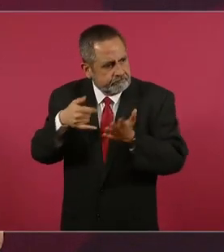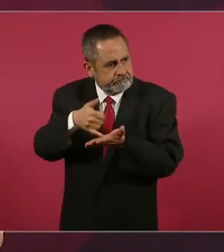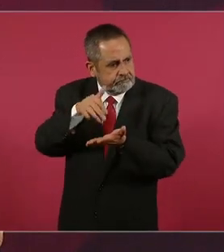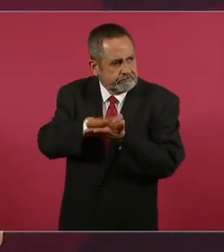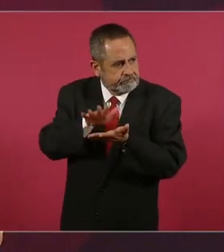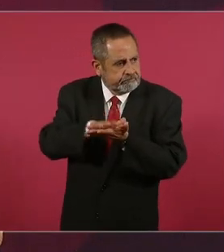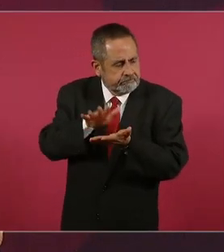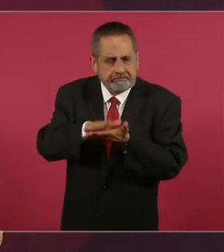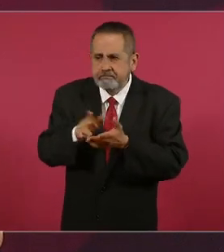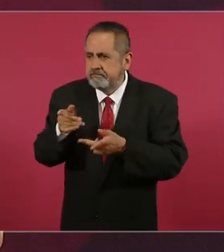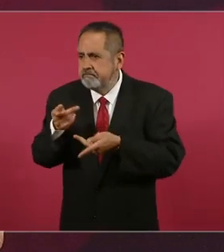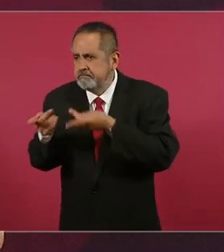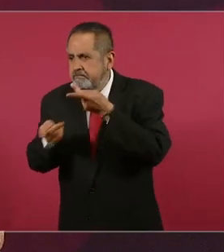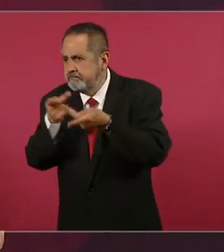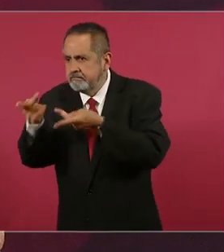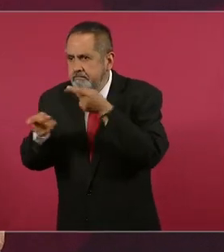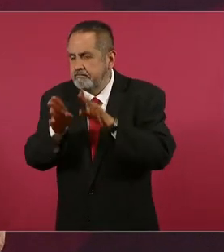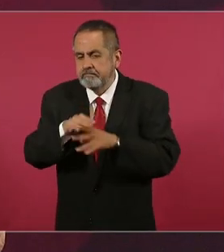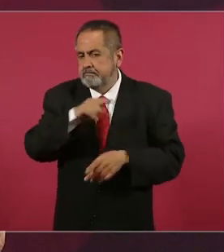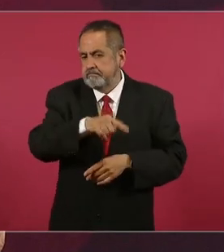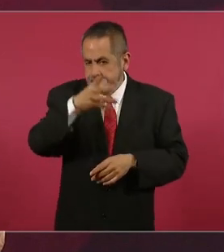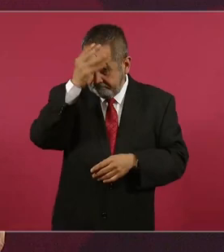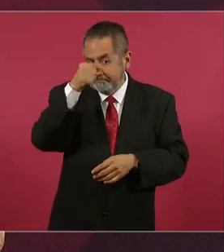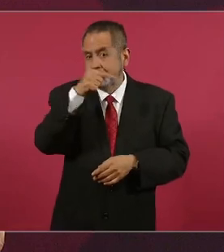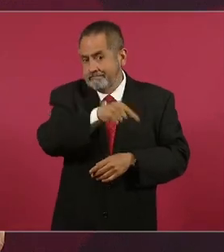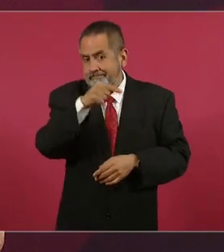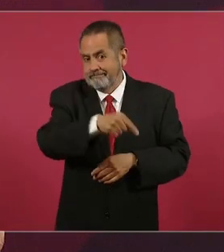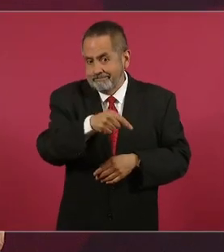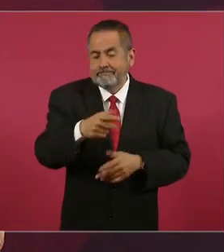periodismo, en el hijo del Aguizote.